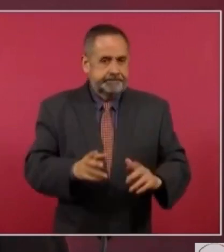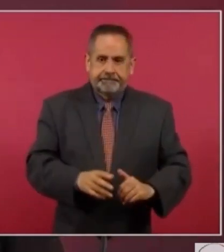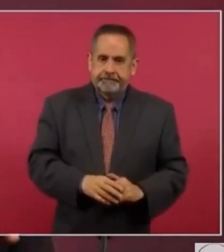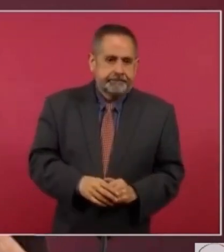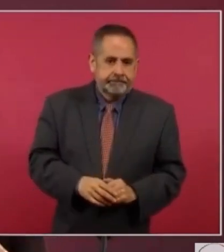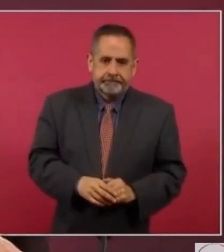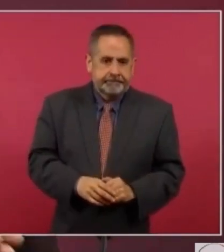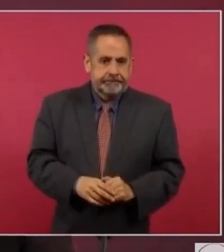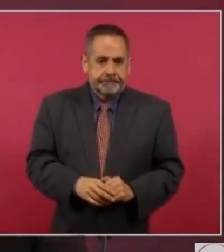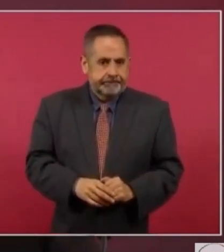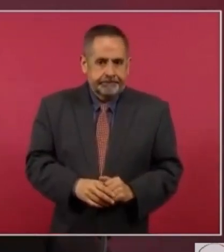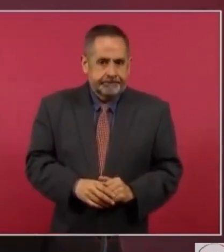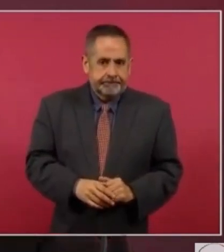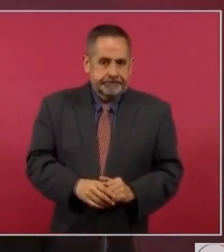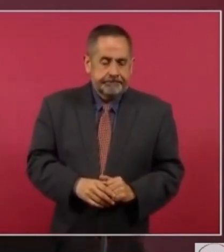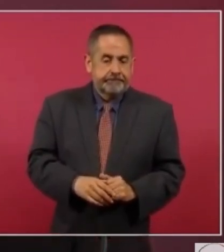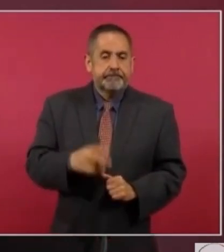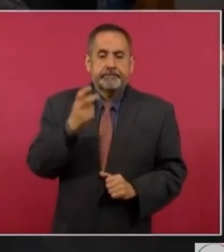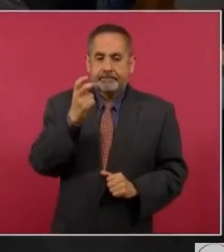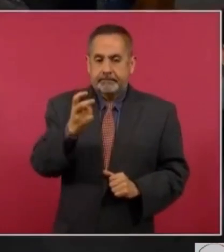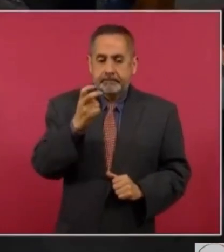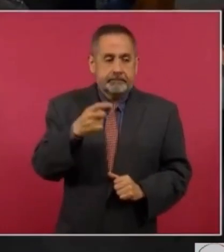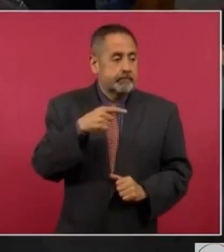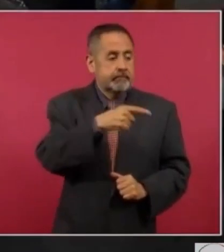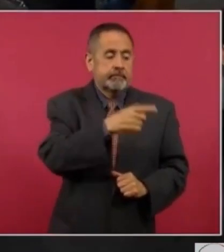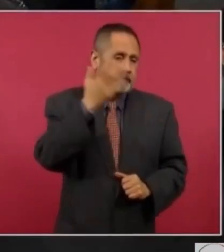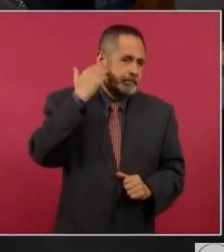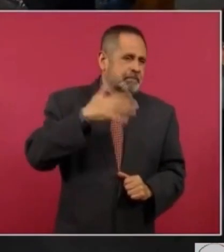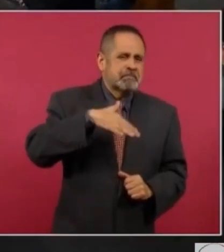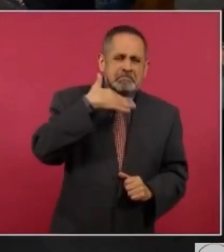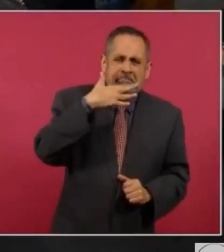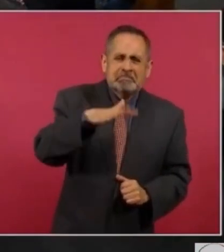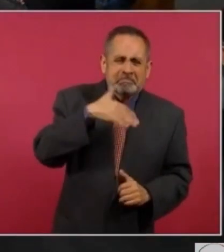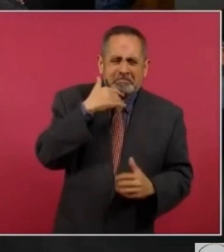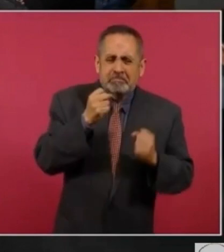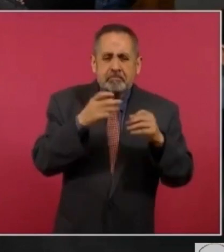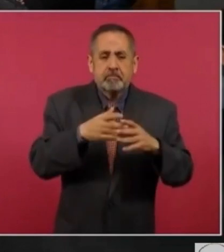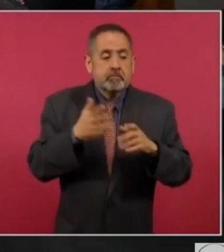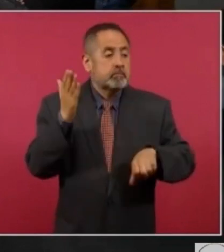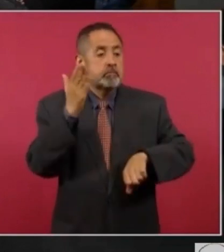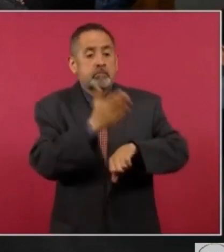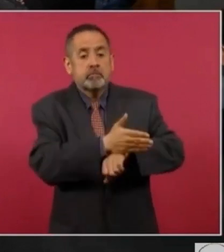Y por eso imperaba la corrupción y la impunidad.